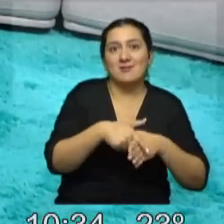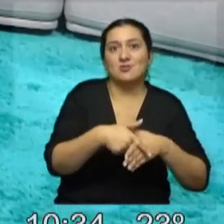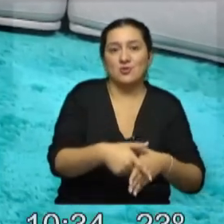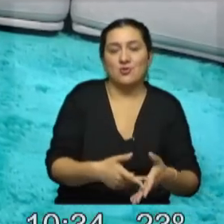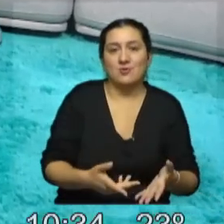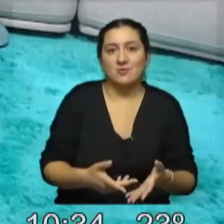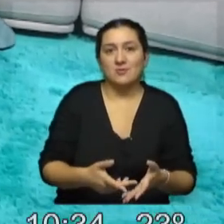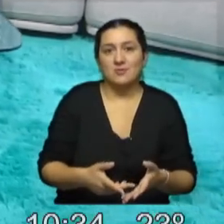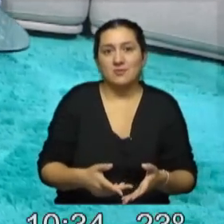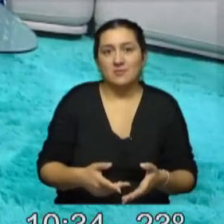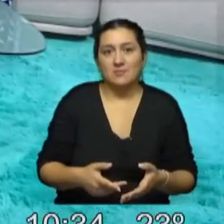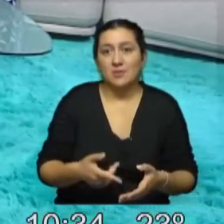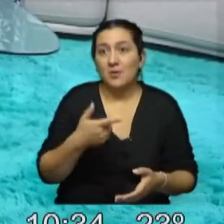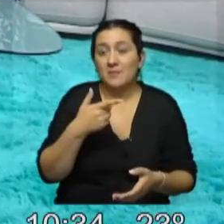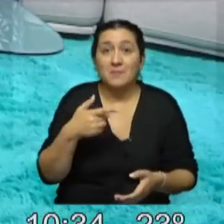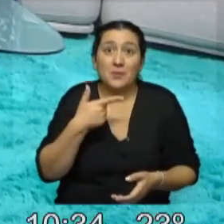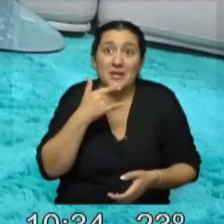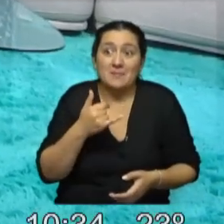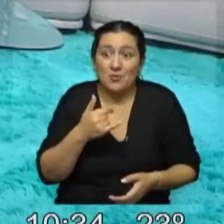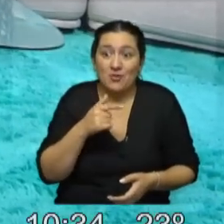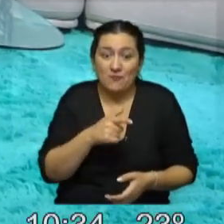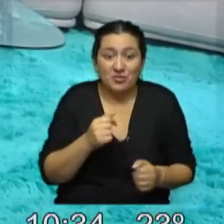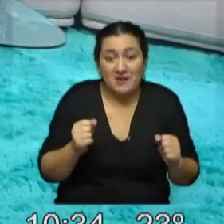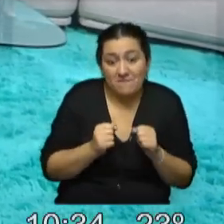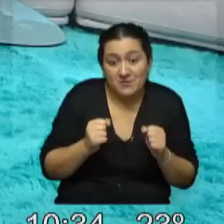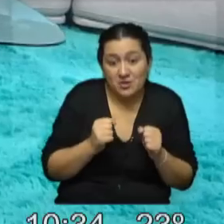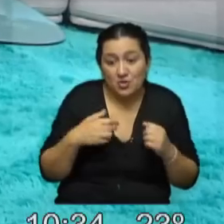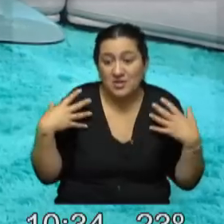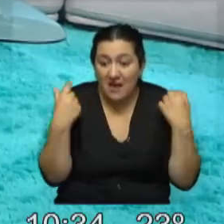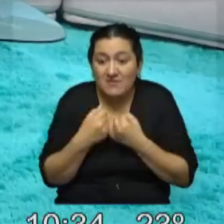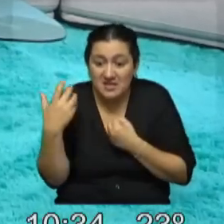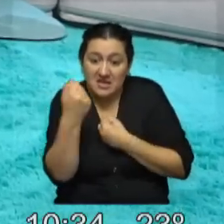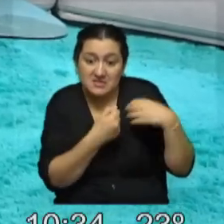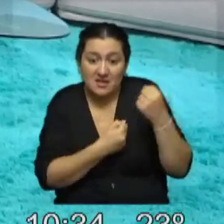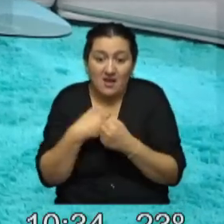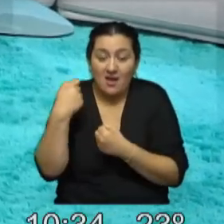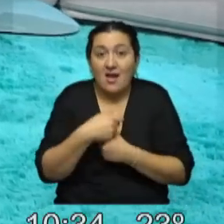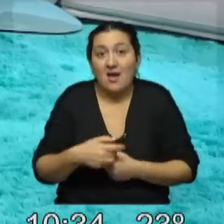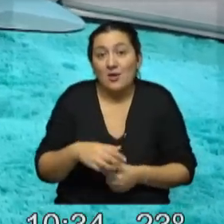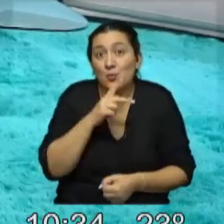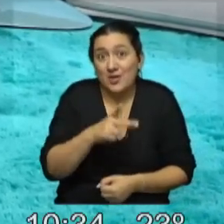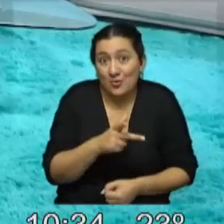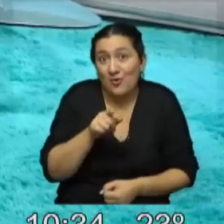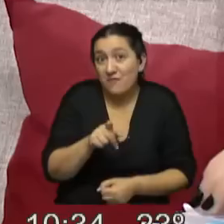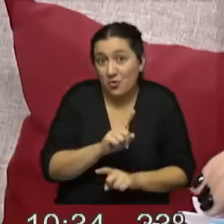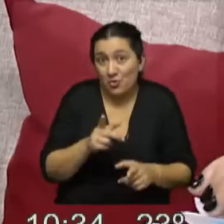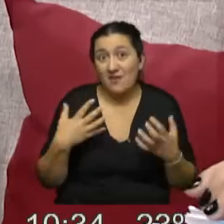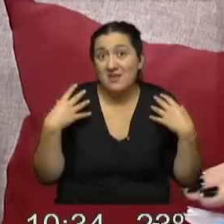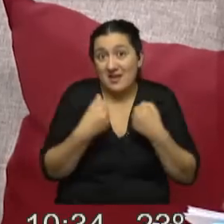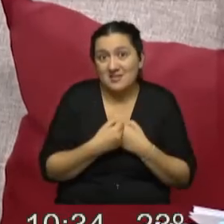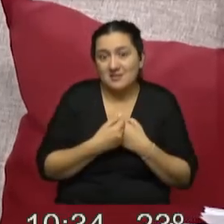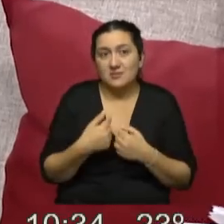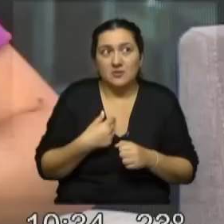hace tenés vos frío y abrigas al nene y a vos no te abrigas bueno así que me que pasaba algo de eso yo estaba así como